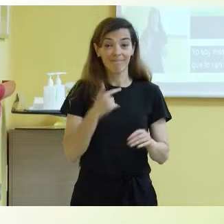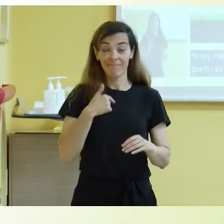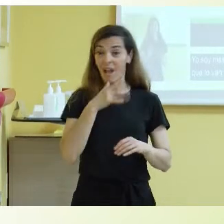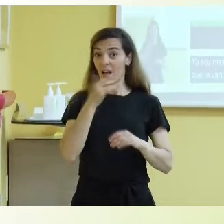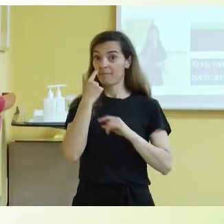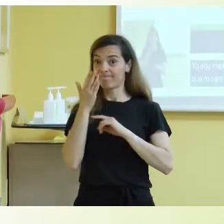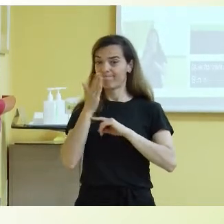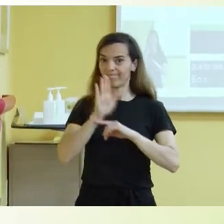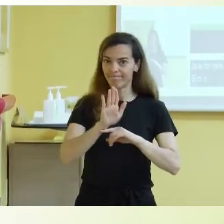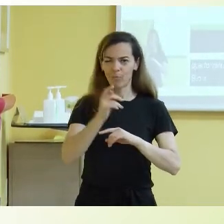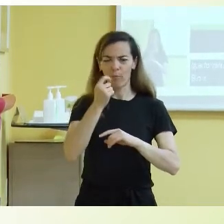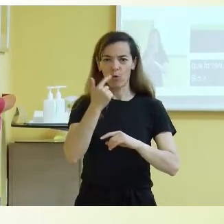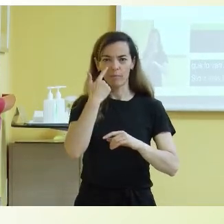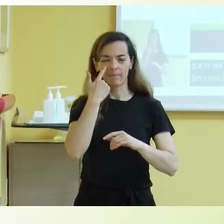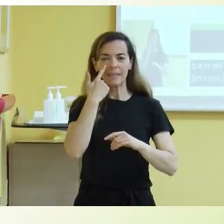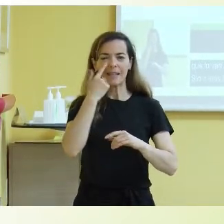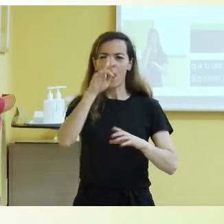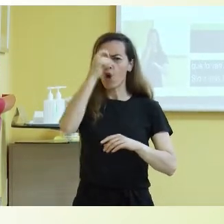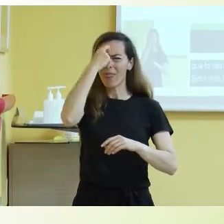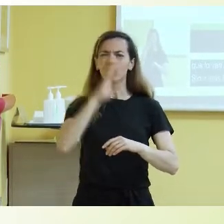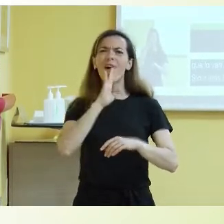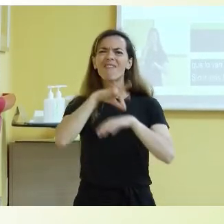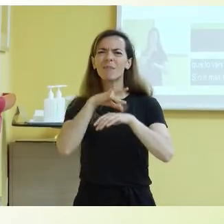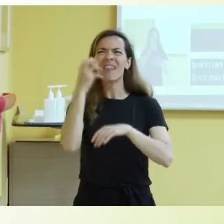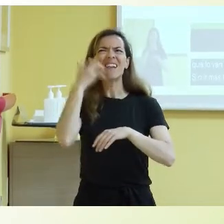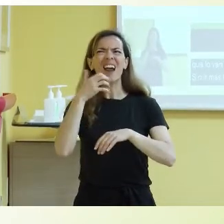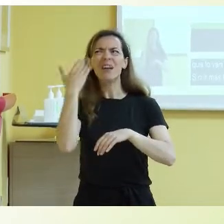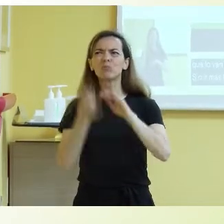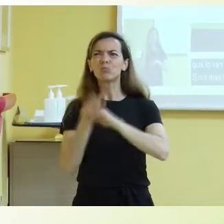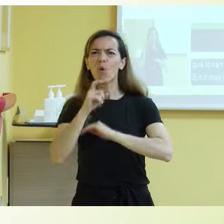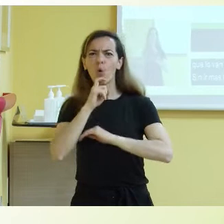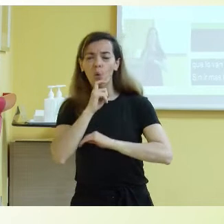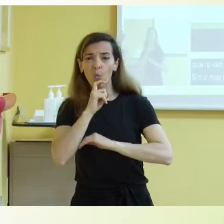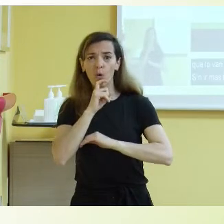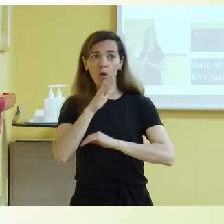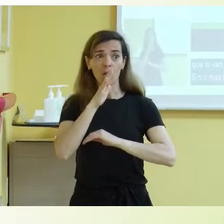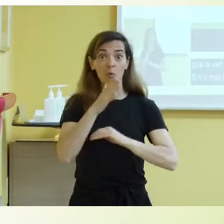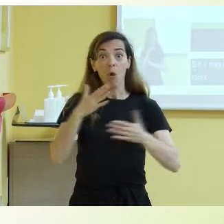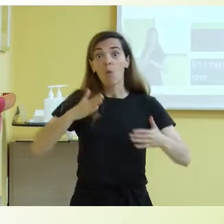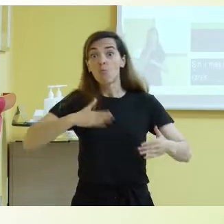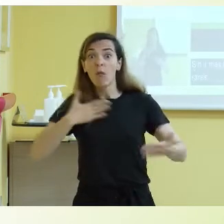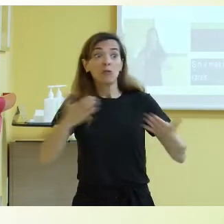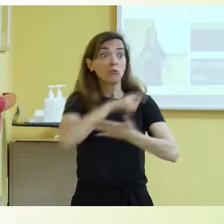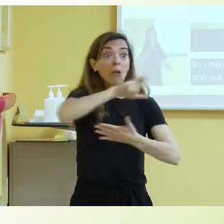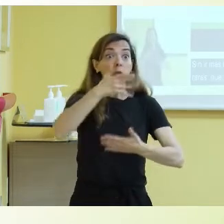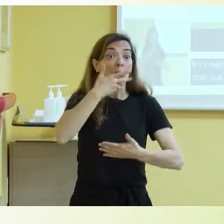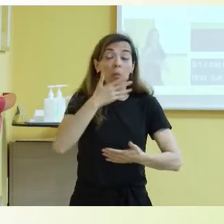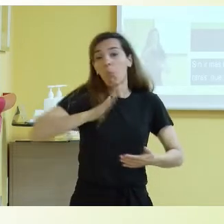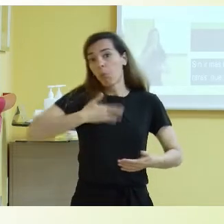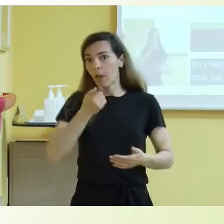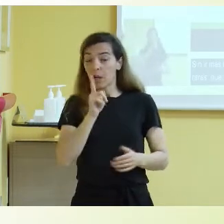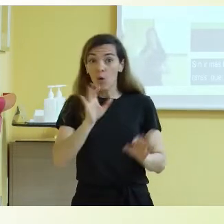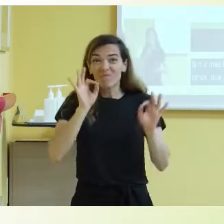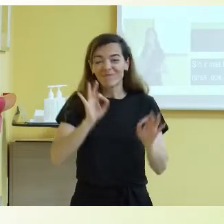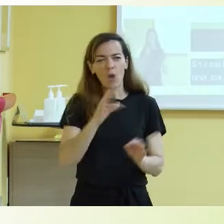presentaros un poco cómo fue todo el concepto este de enfermedades raras, que probablemente no todas las personas estén familiarizadas con ello. Curiosamente,